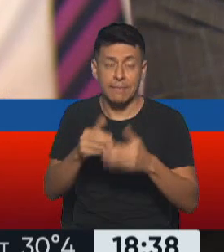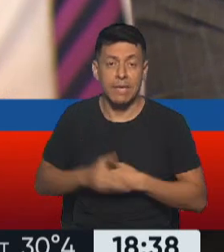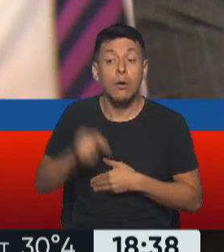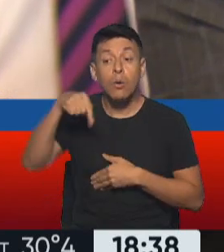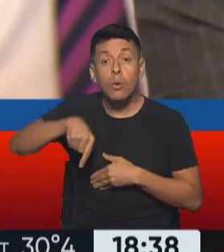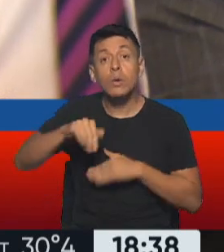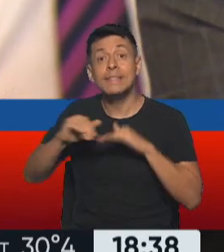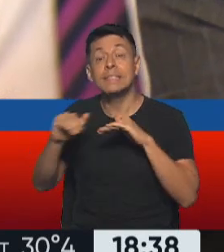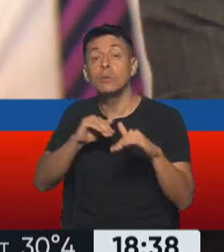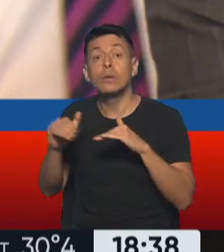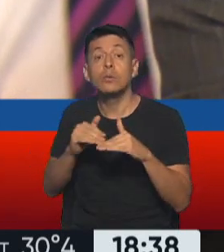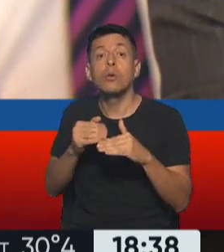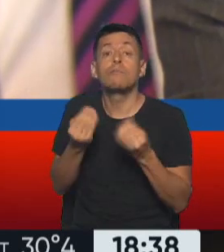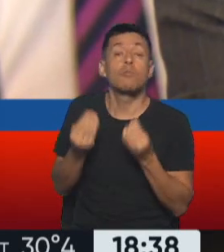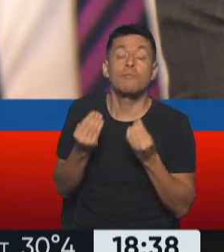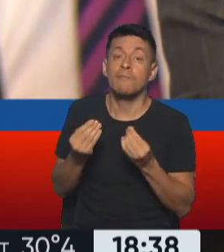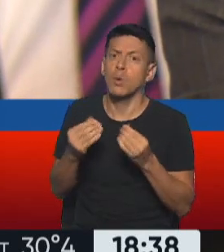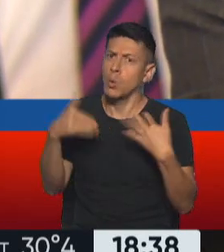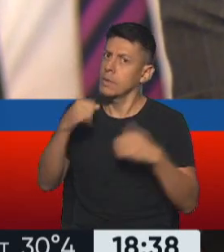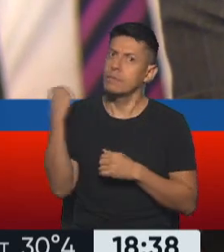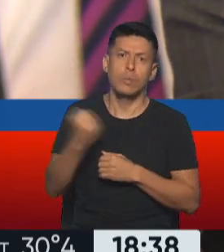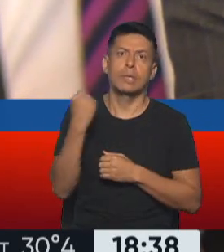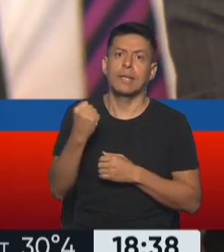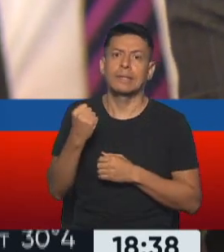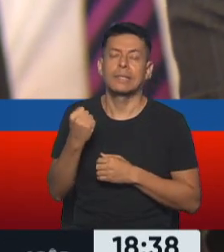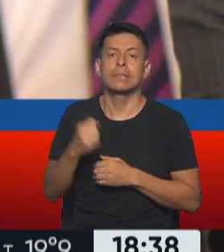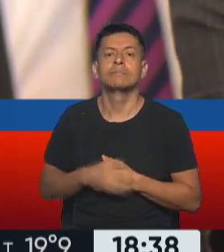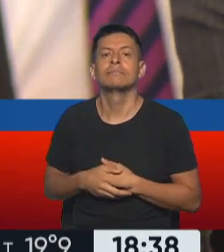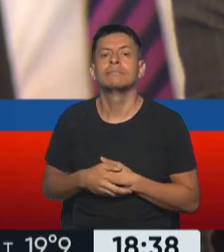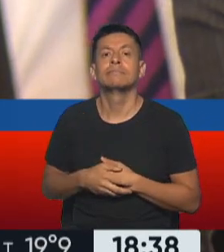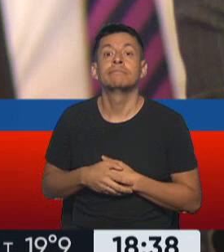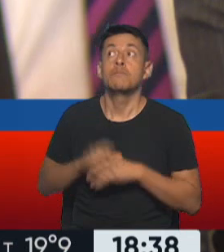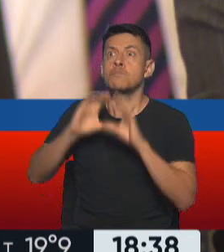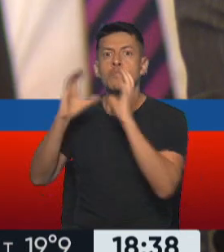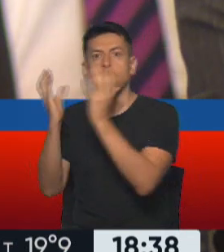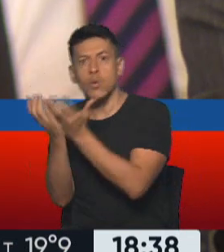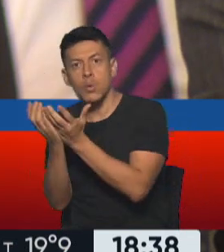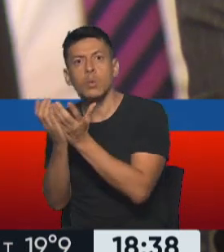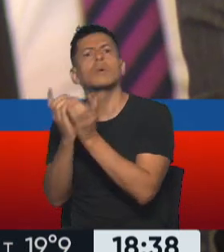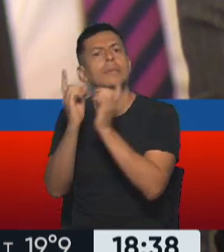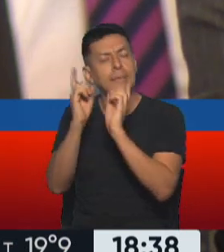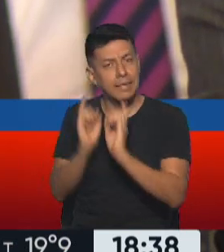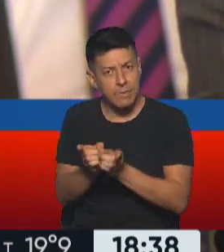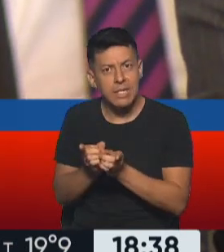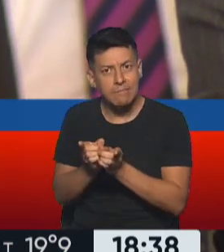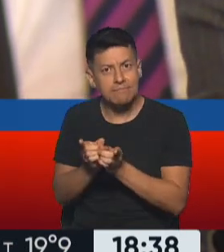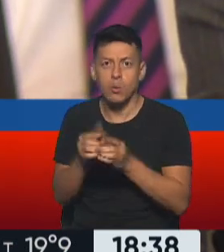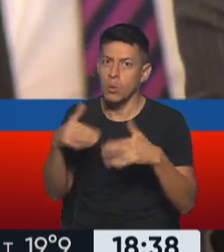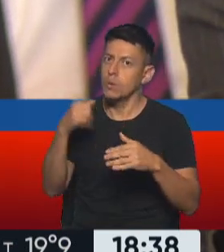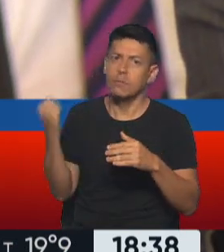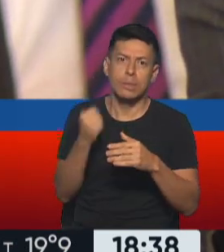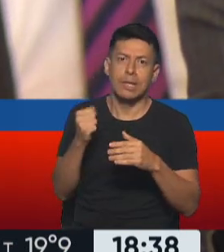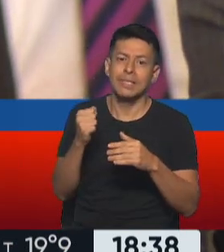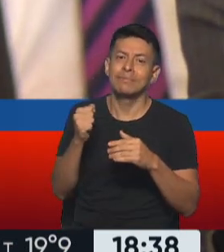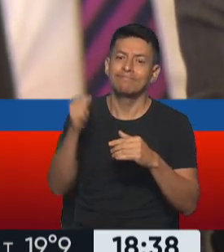situación histórica desde el punto de vista de lo que ocurre en el mundo, pero también histórica desde el punto de vista de lo que se está